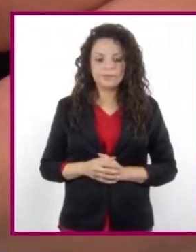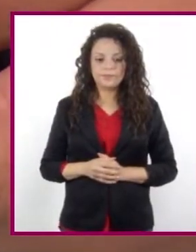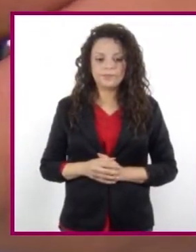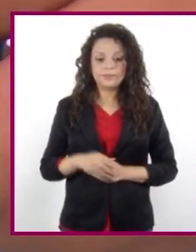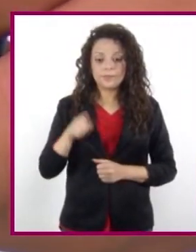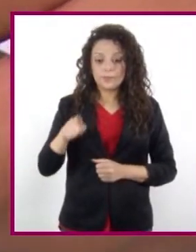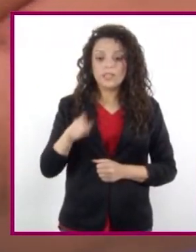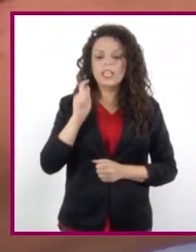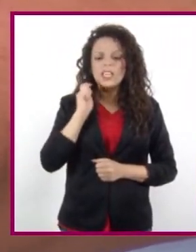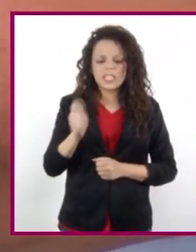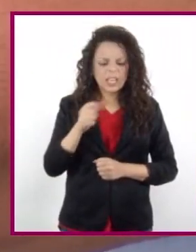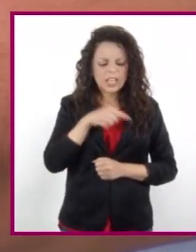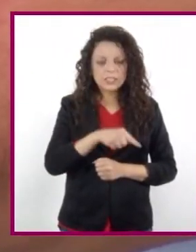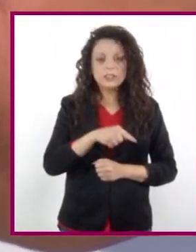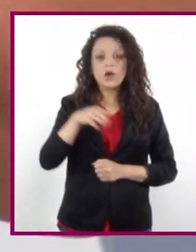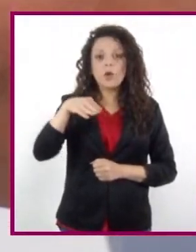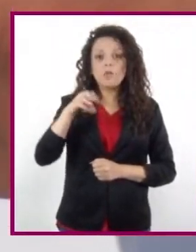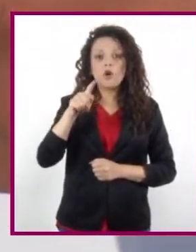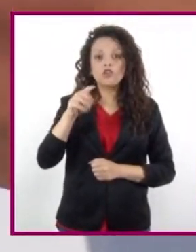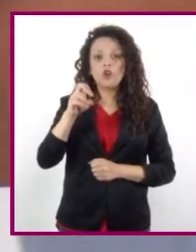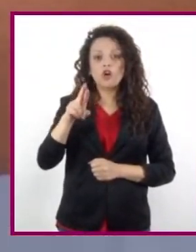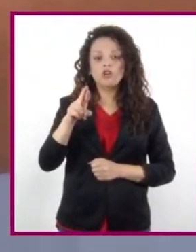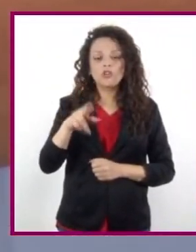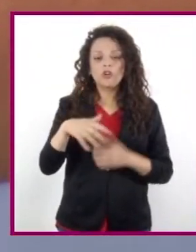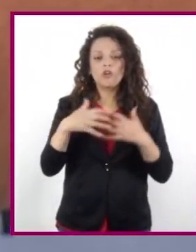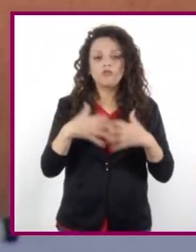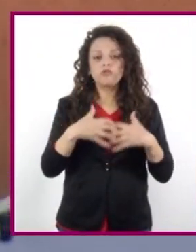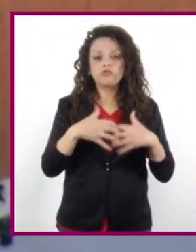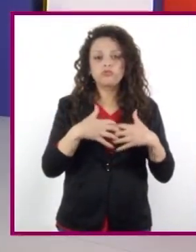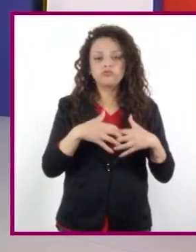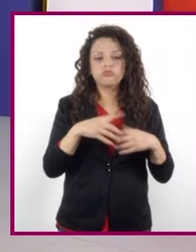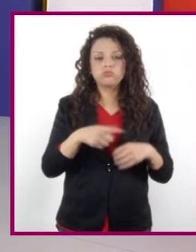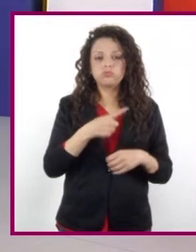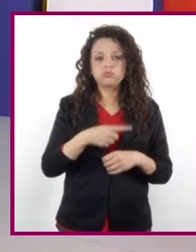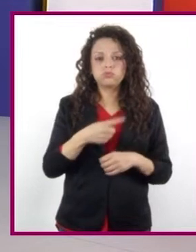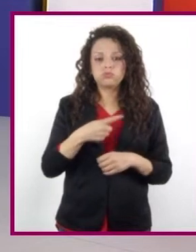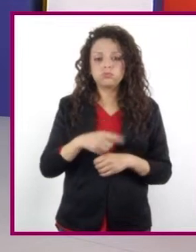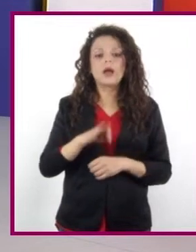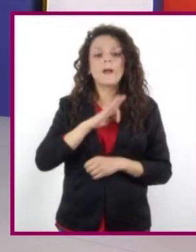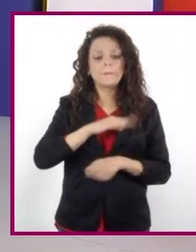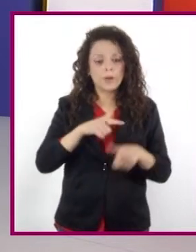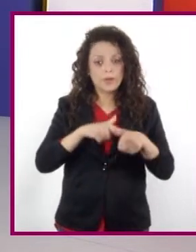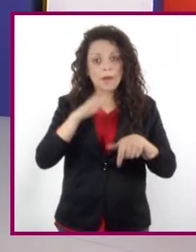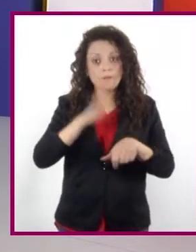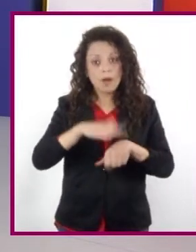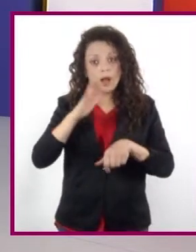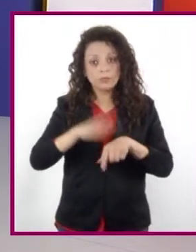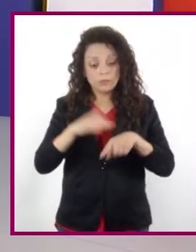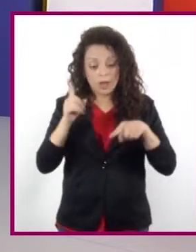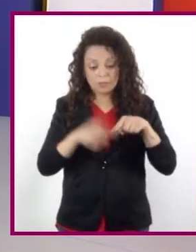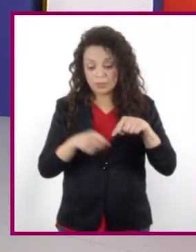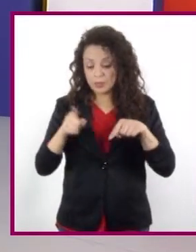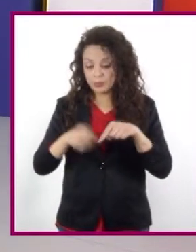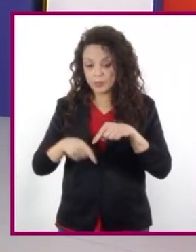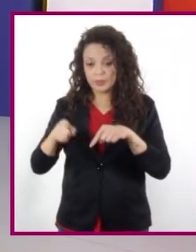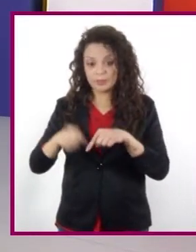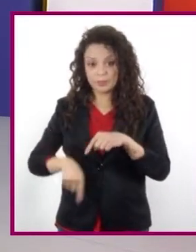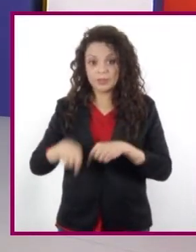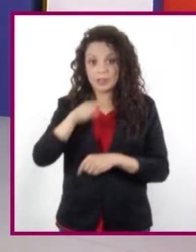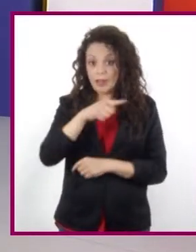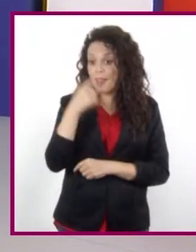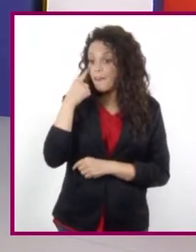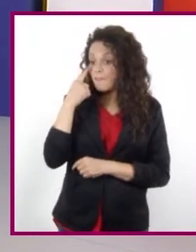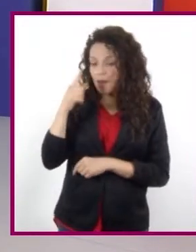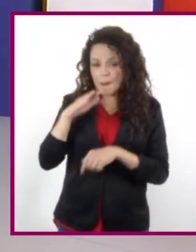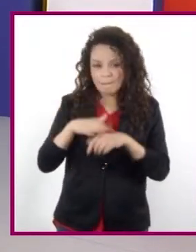los motores. Y podemos seguir desarmando. Observen y vean a